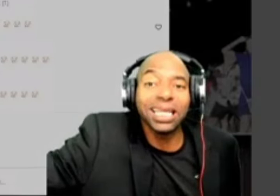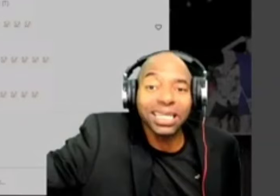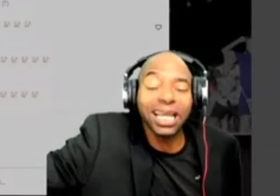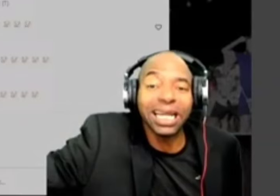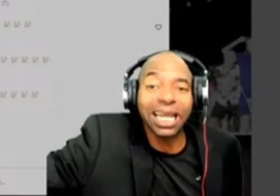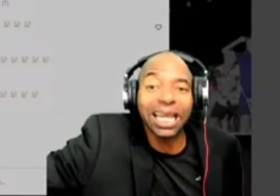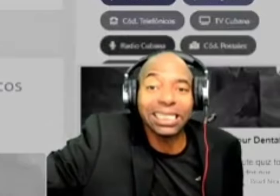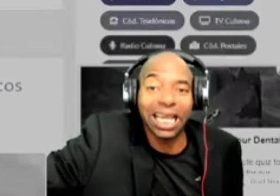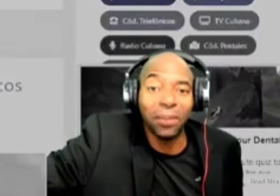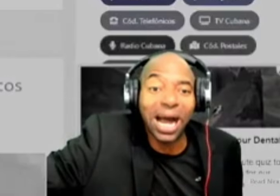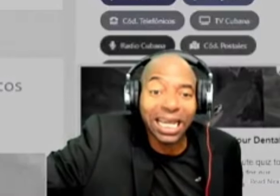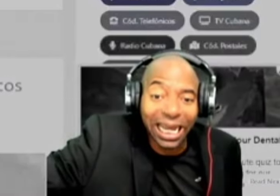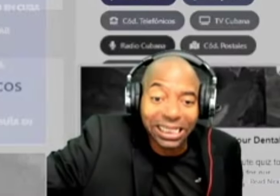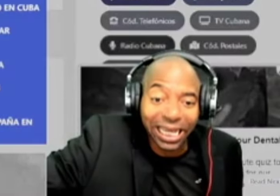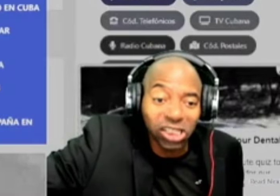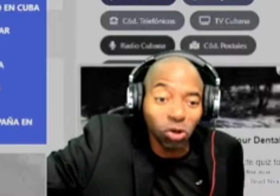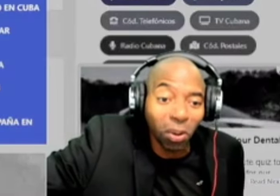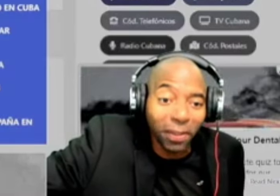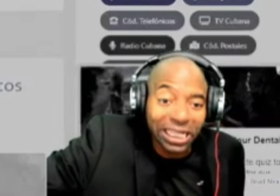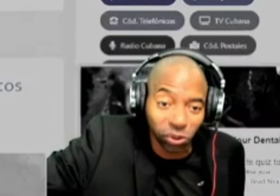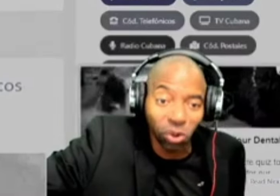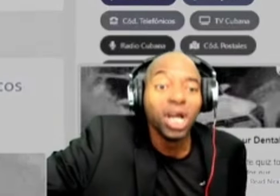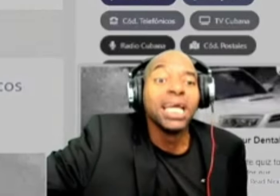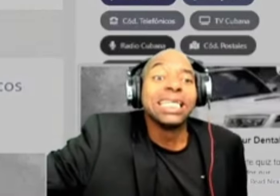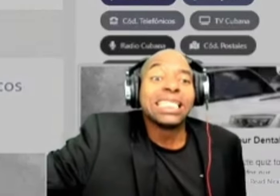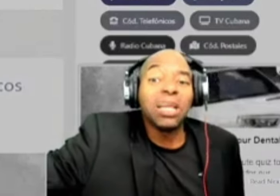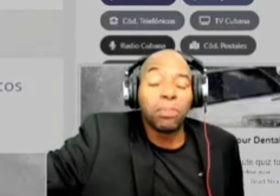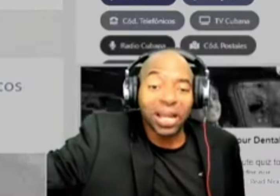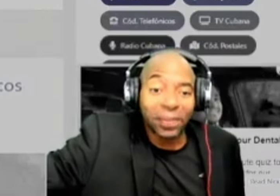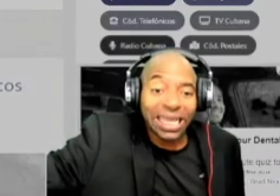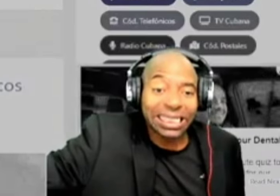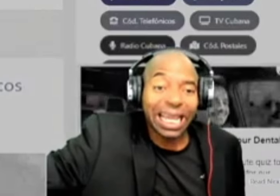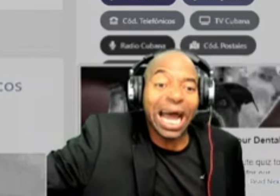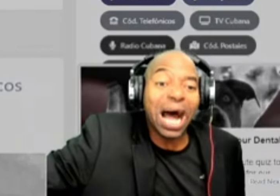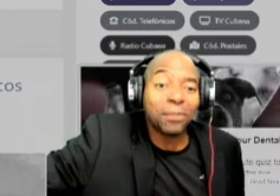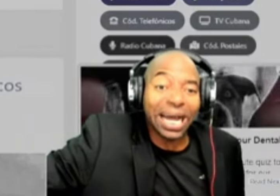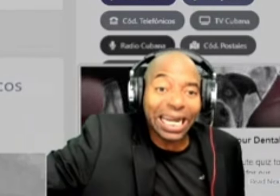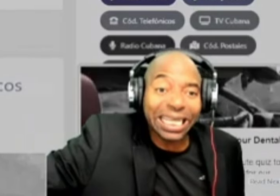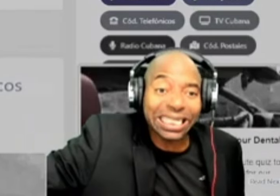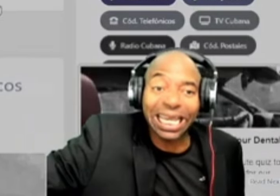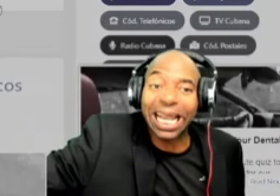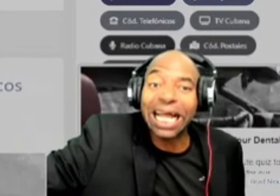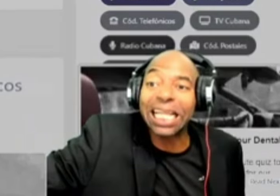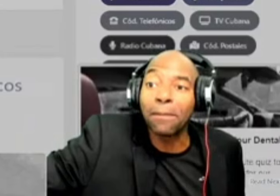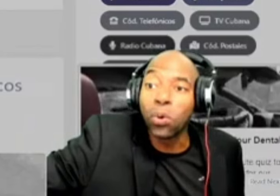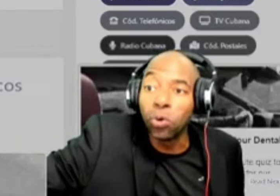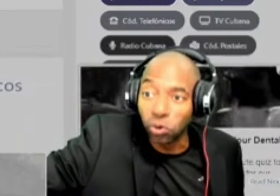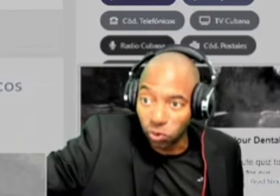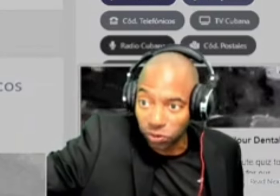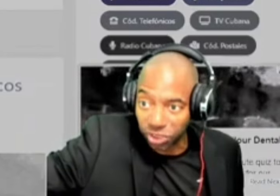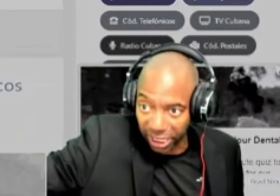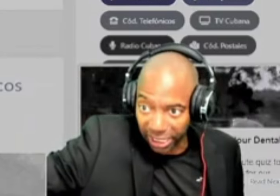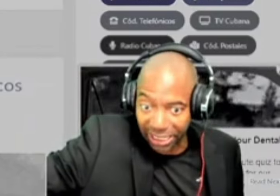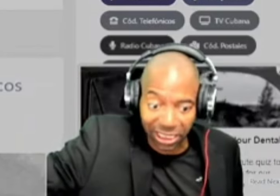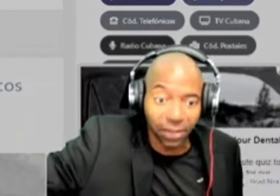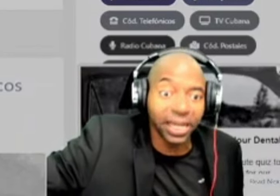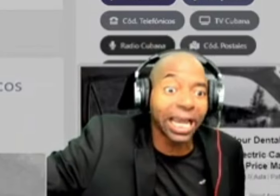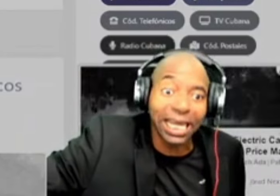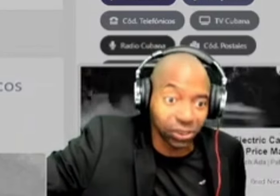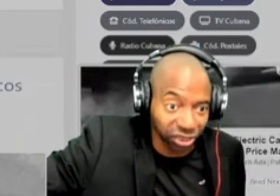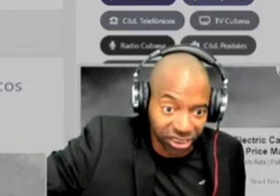la crisis energética más grande en estos momentos, simplemente aparece Catapulco. Sí,